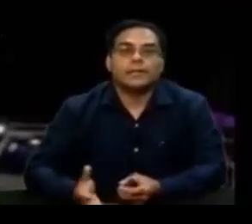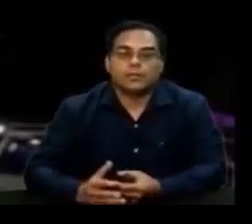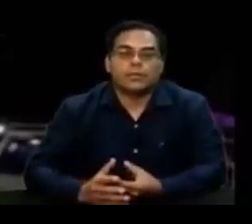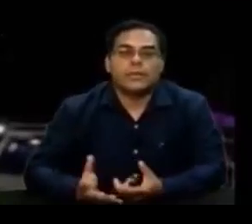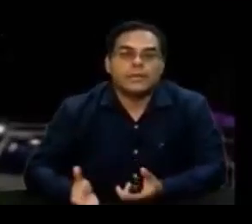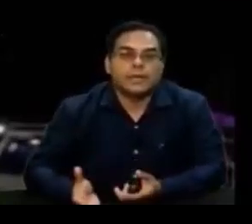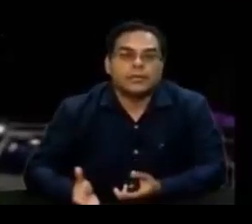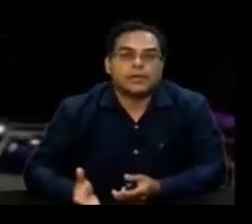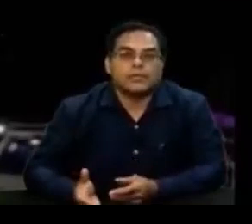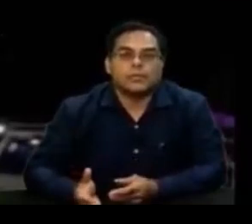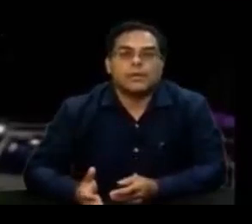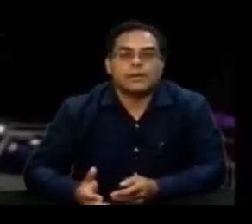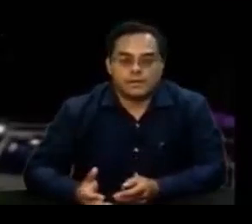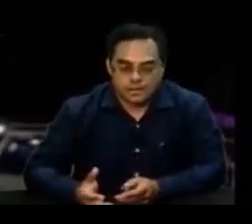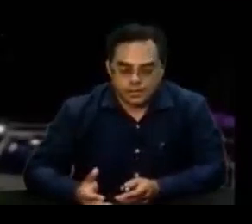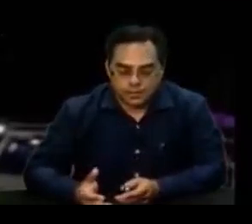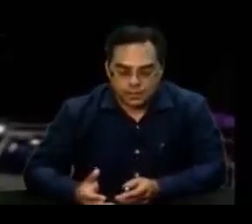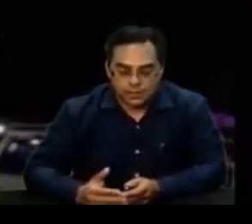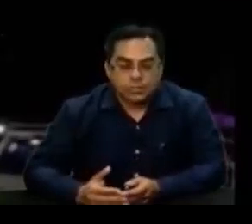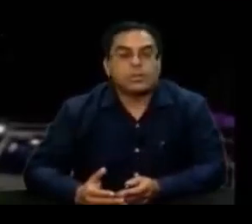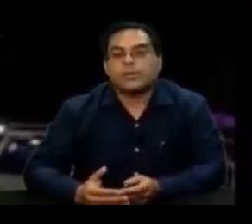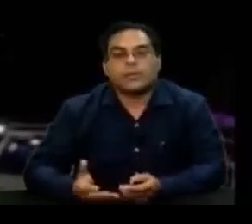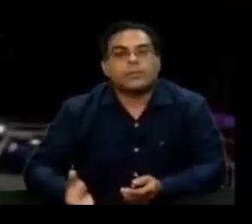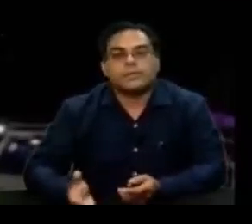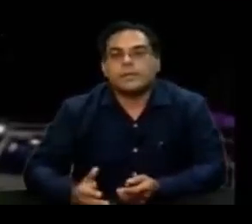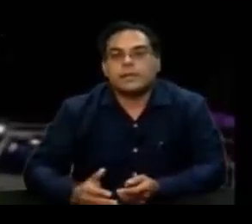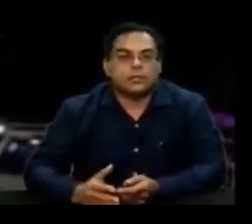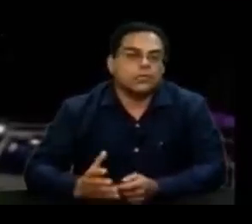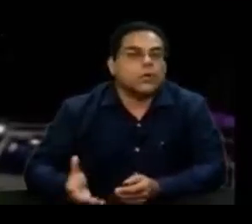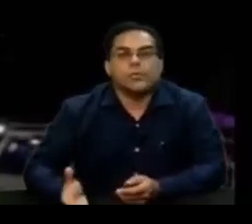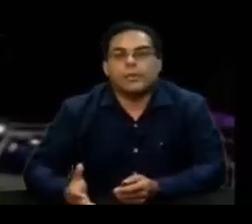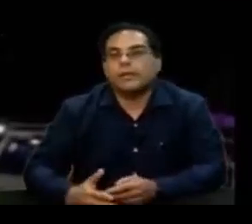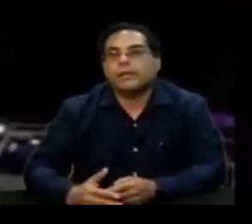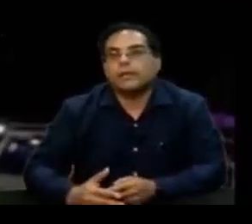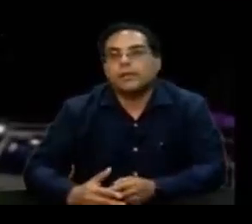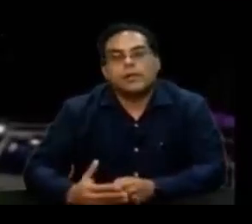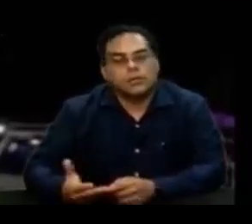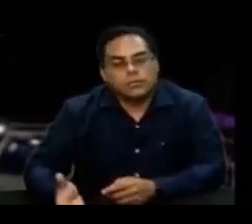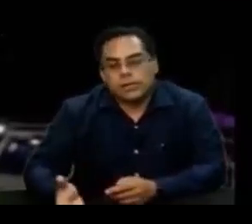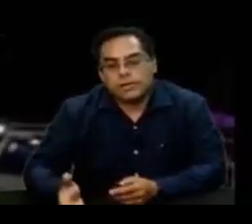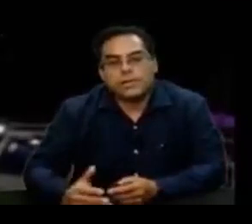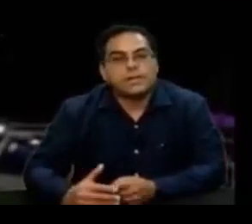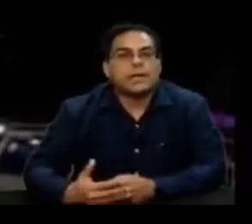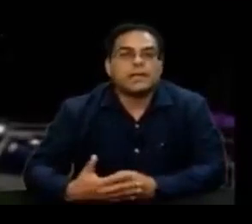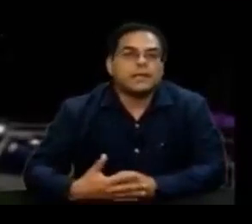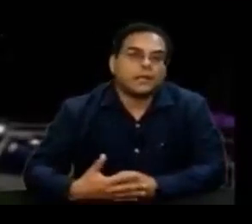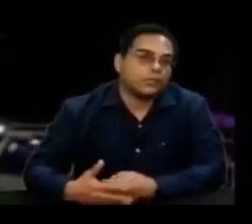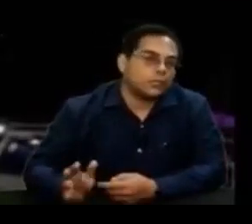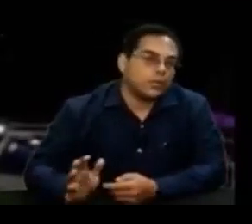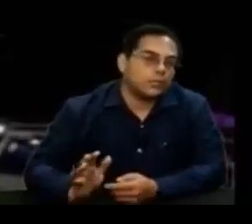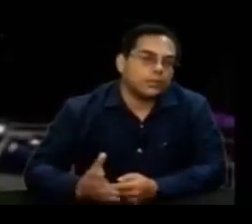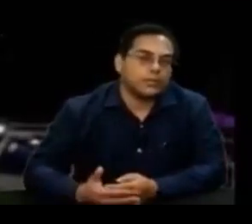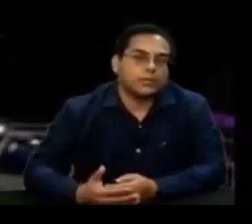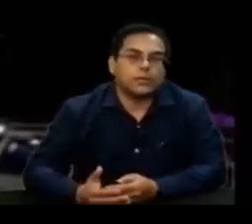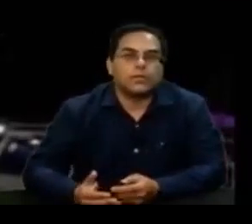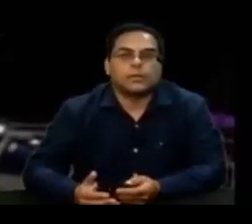antecedente, no se veía alguna lesión reciente. ¿Por qué? Porque era un paciente que tuvo un golpe en una ranchería y tardó mucho